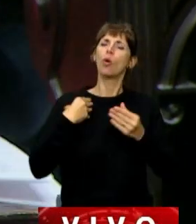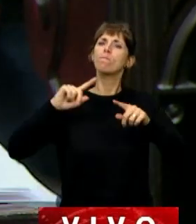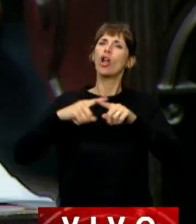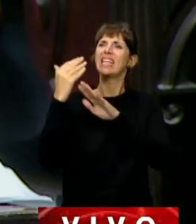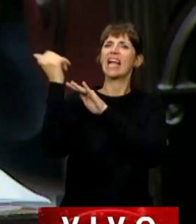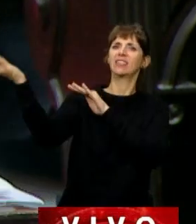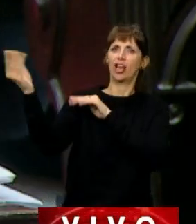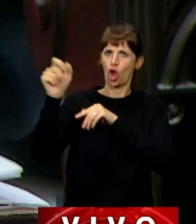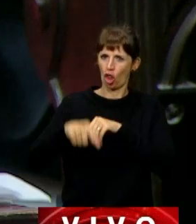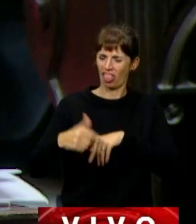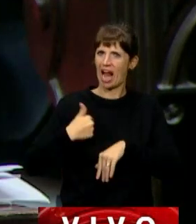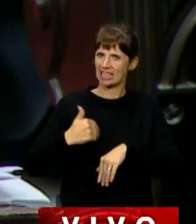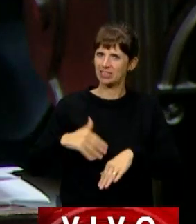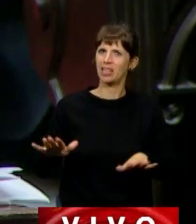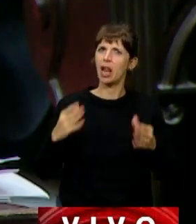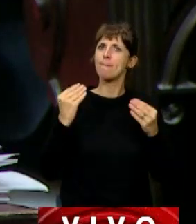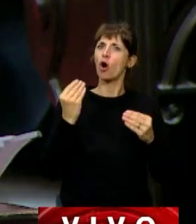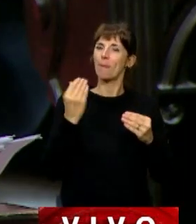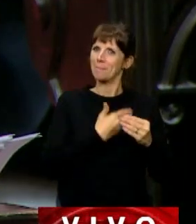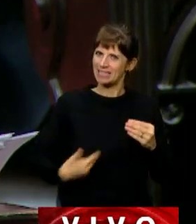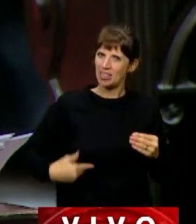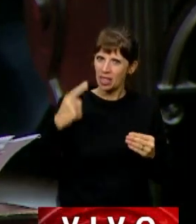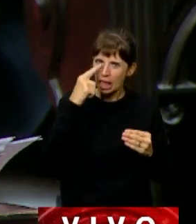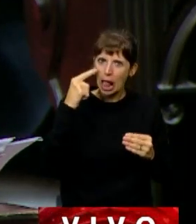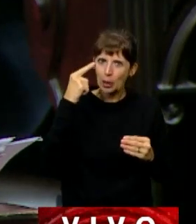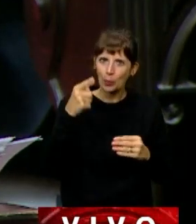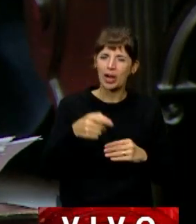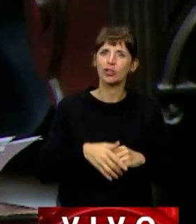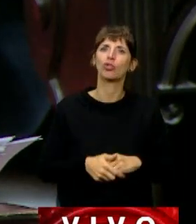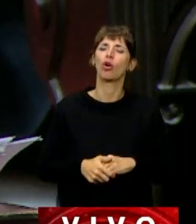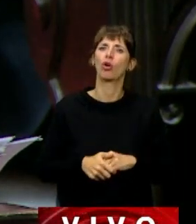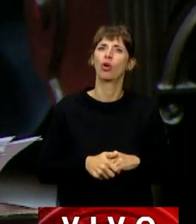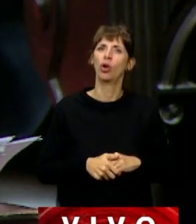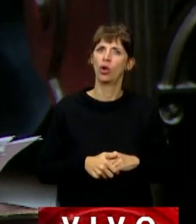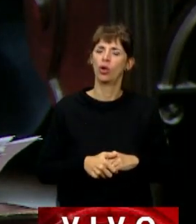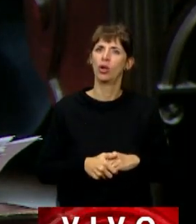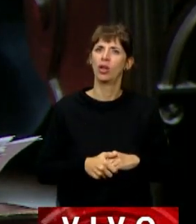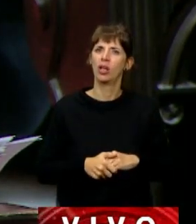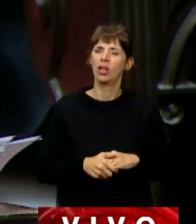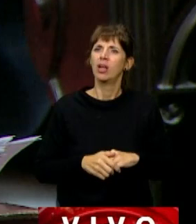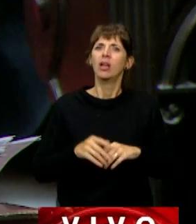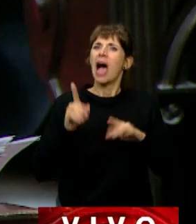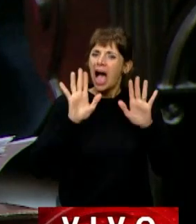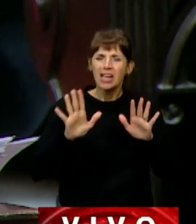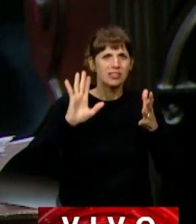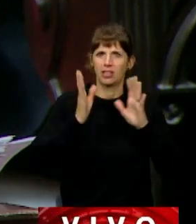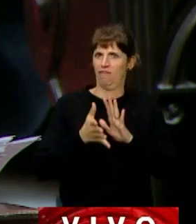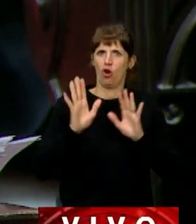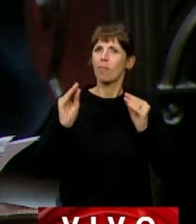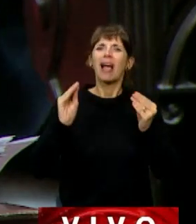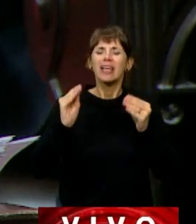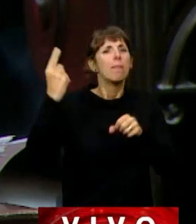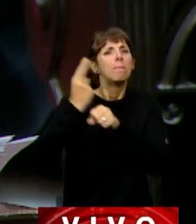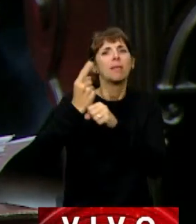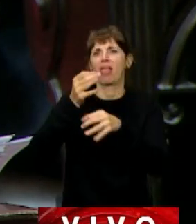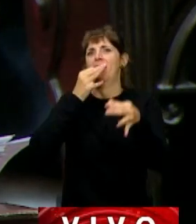argentina porque el presidente de la Nación es tal cual como practica la política exterior. Es un hombre de diálogo